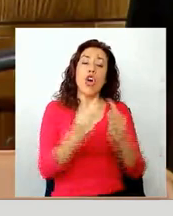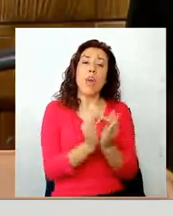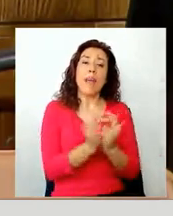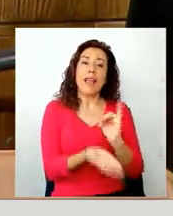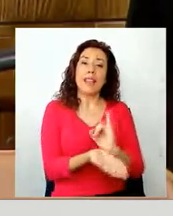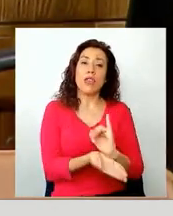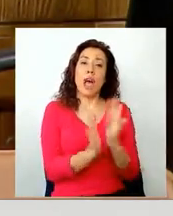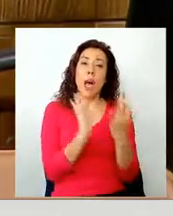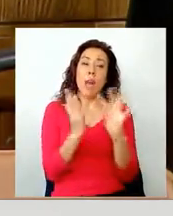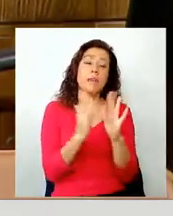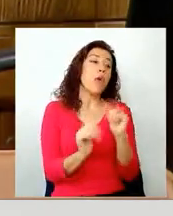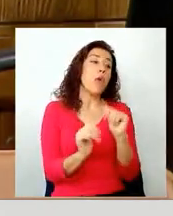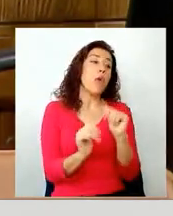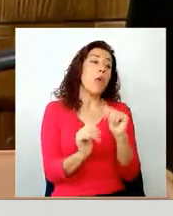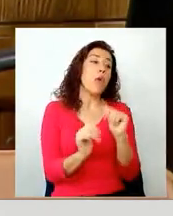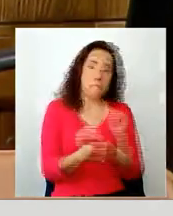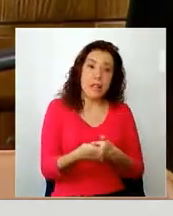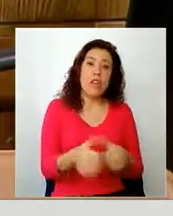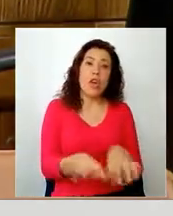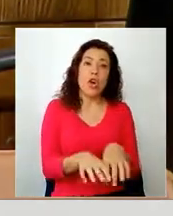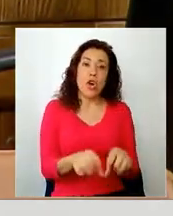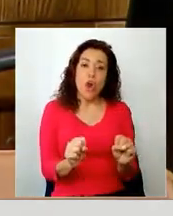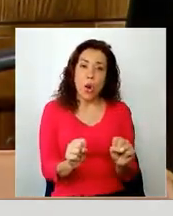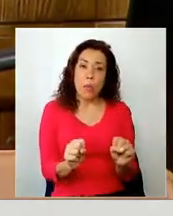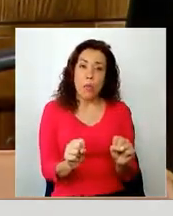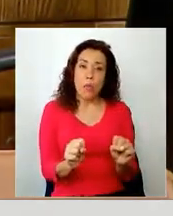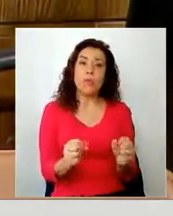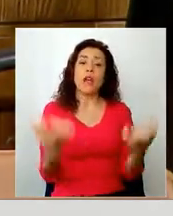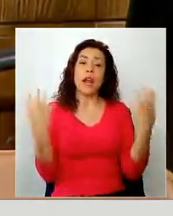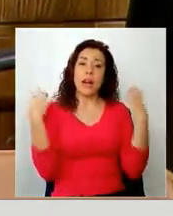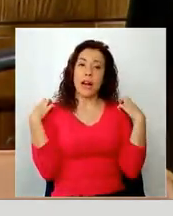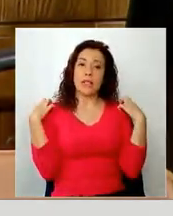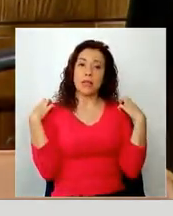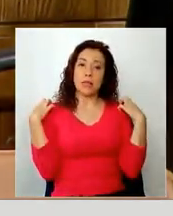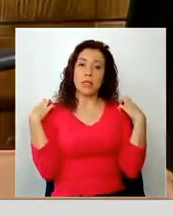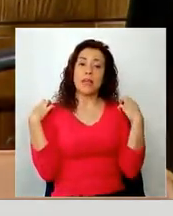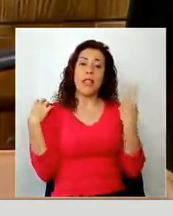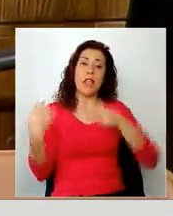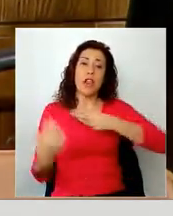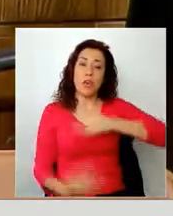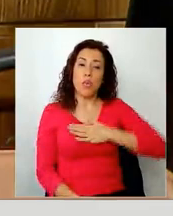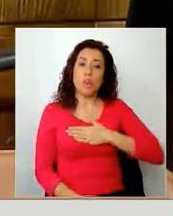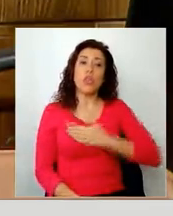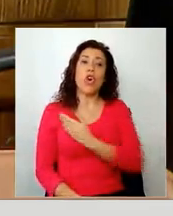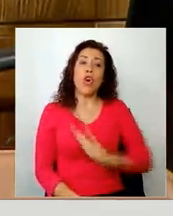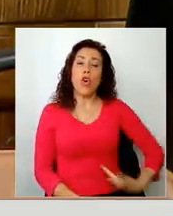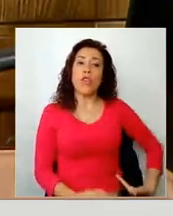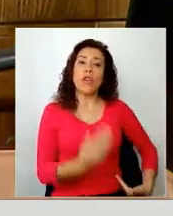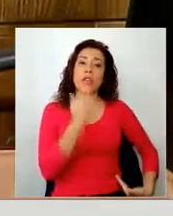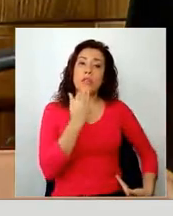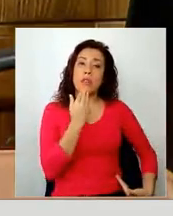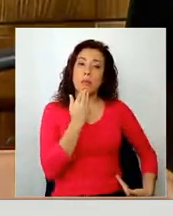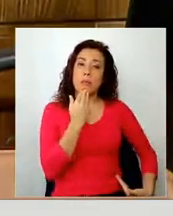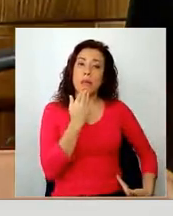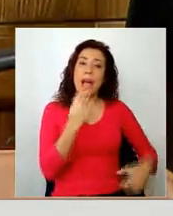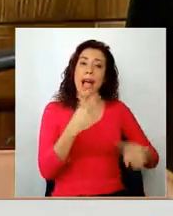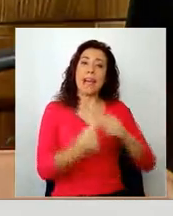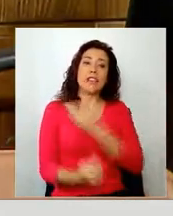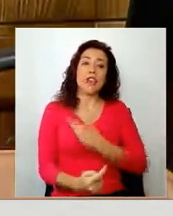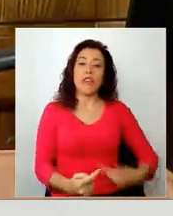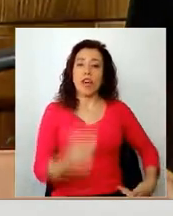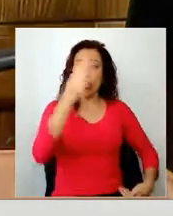todo un desafío y un compromiso y una represabilidad de este gobierno pero también del ex gobierno de la presidenta